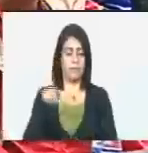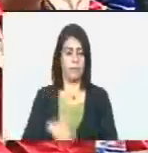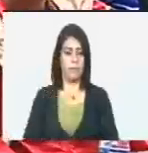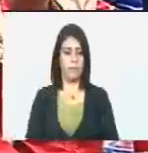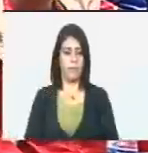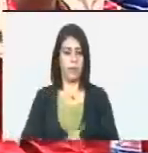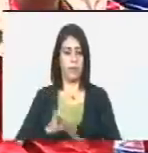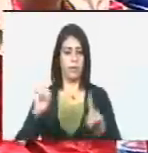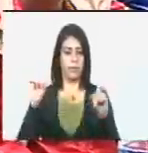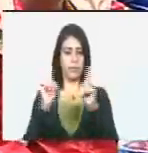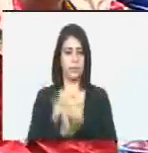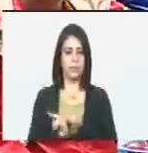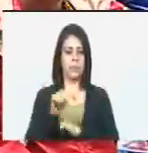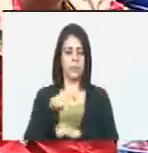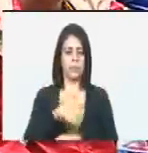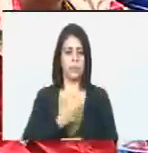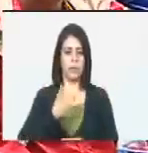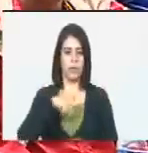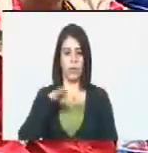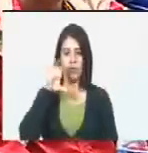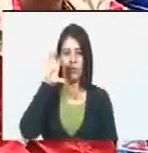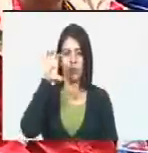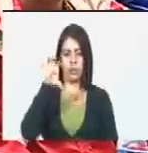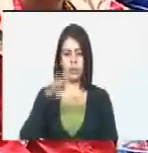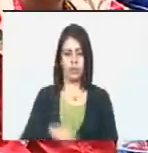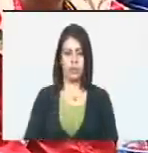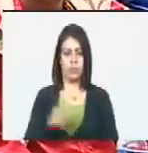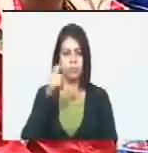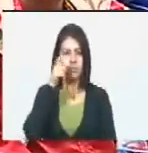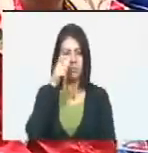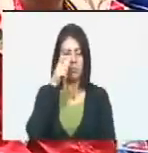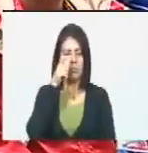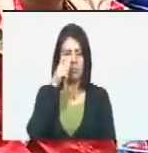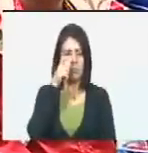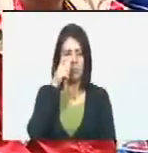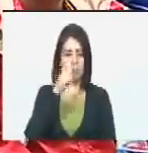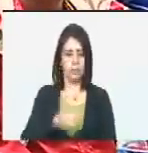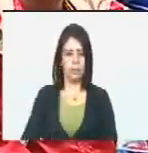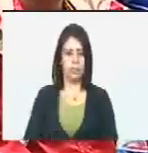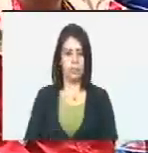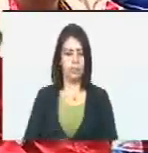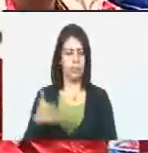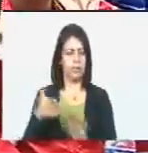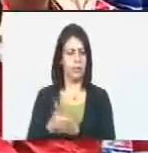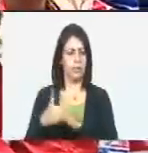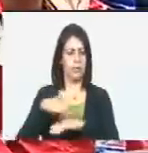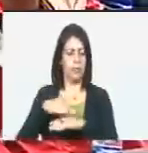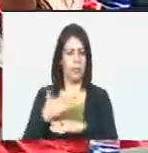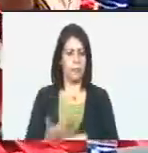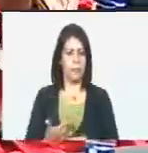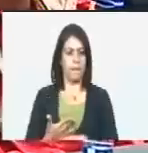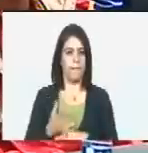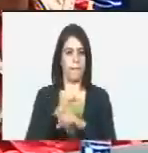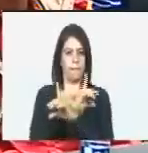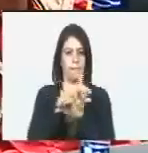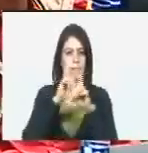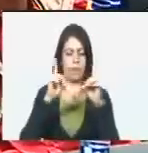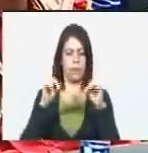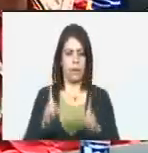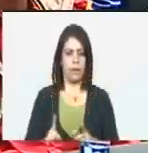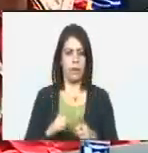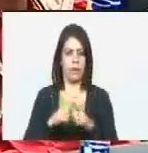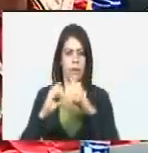convirtió nuestro país en vanguardia en lo que respecta a la democratización de las